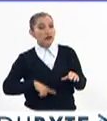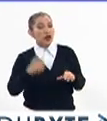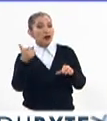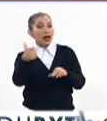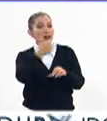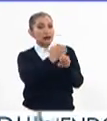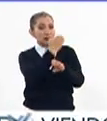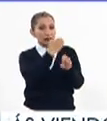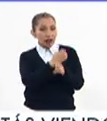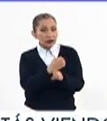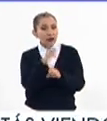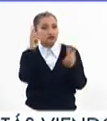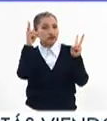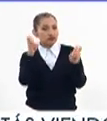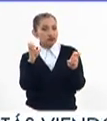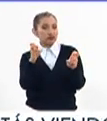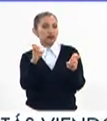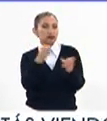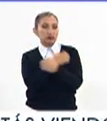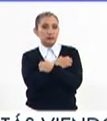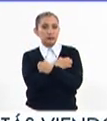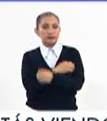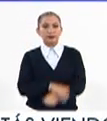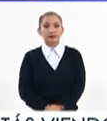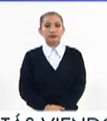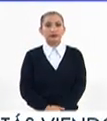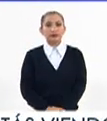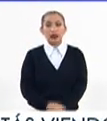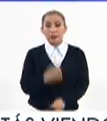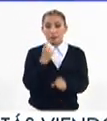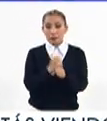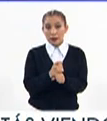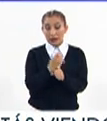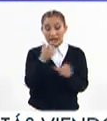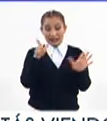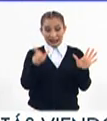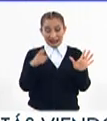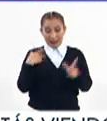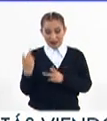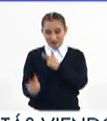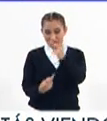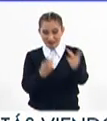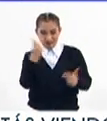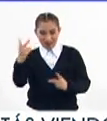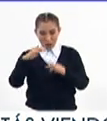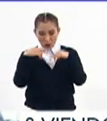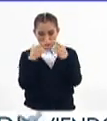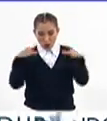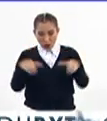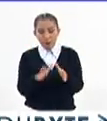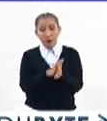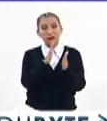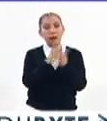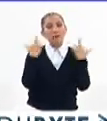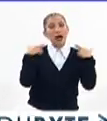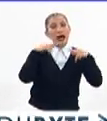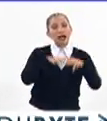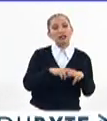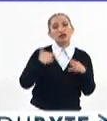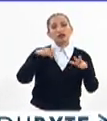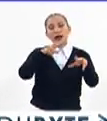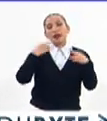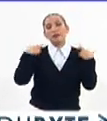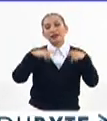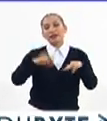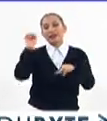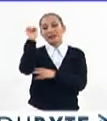gobiernos estatales en materia educativa. En la primera de las 7 audiencias contempladas participaron maestros y